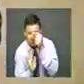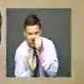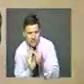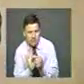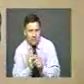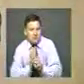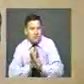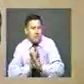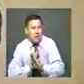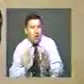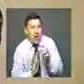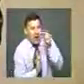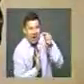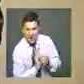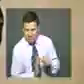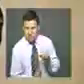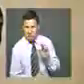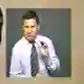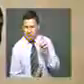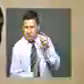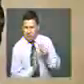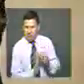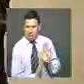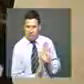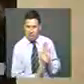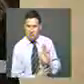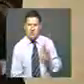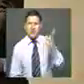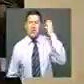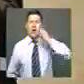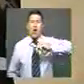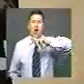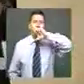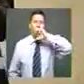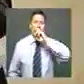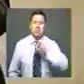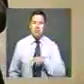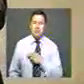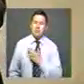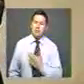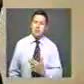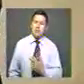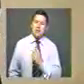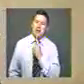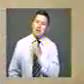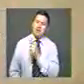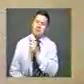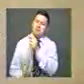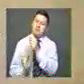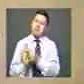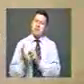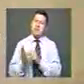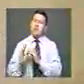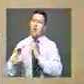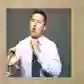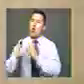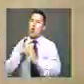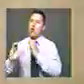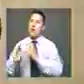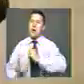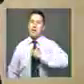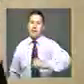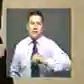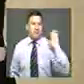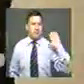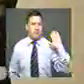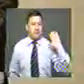como los matrimoniales. Los romanos definían el matrimonio diciendo comunicación de derechos, ellos